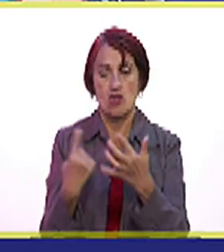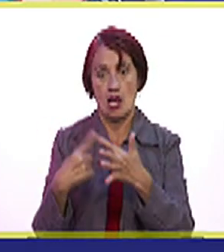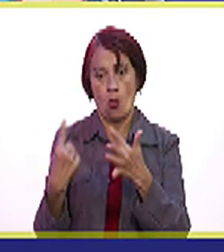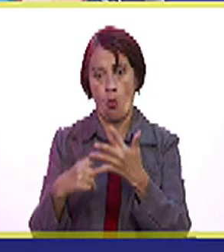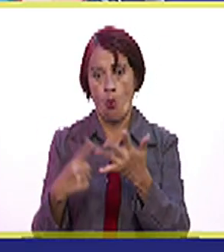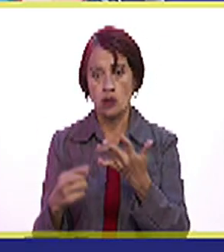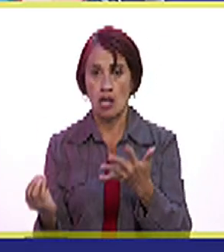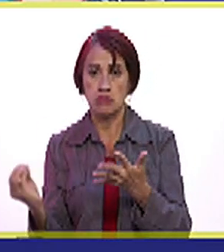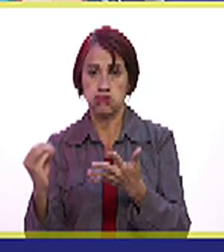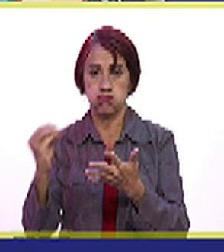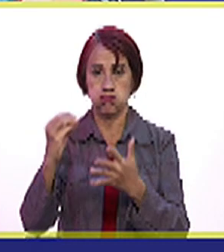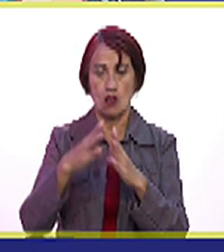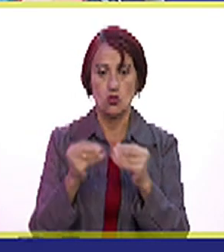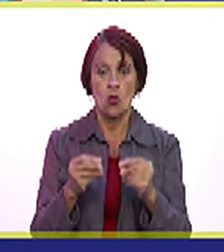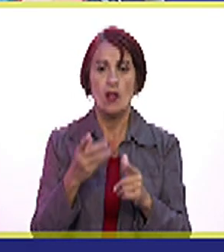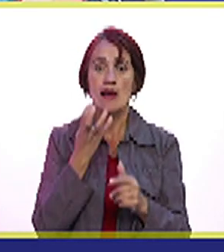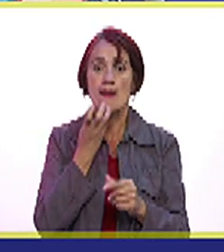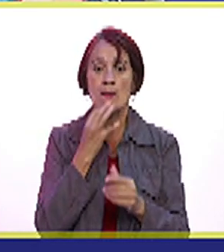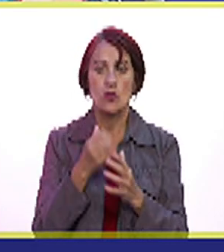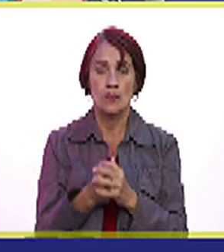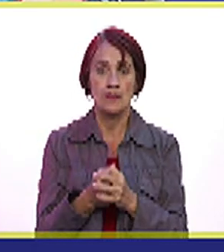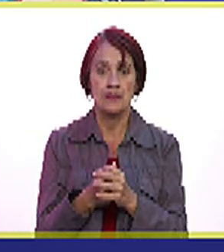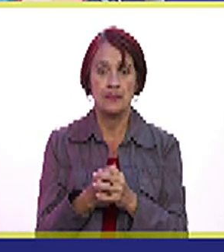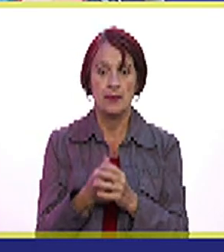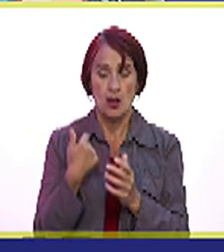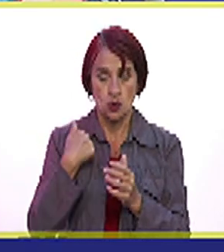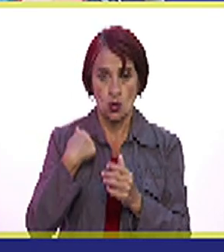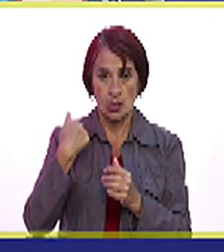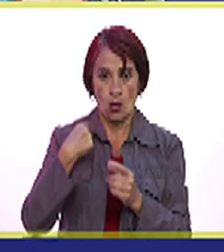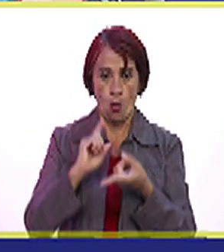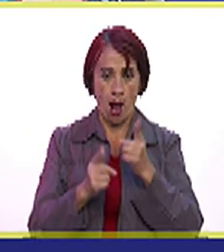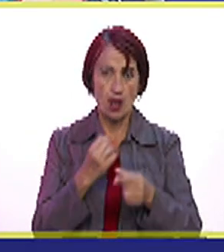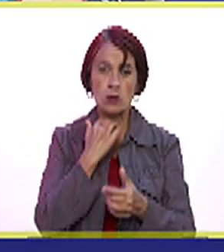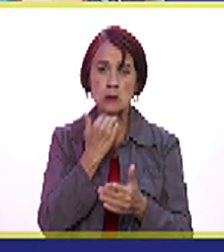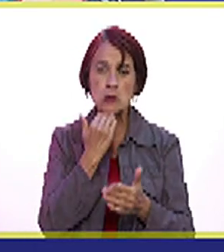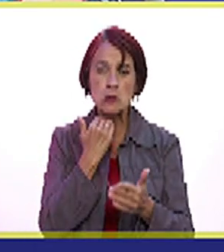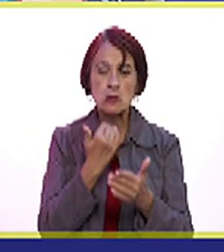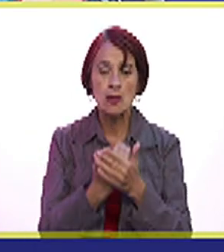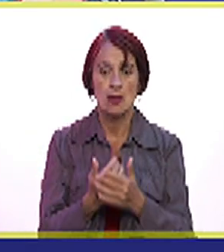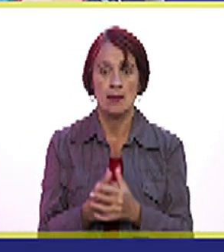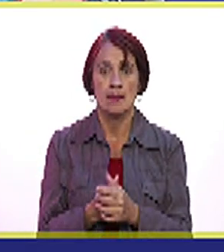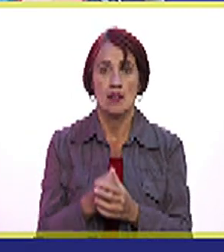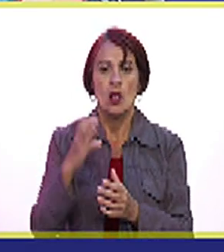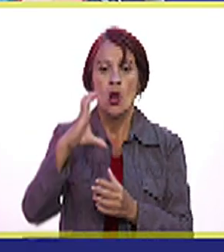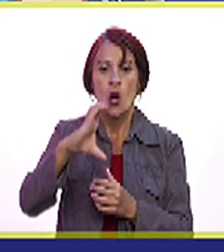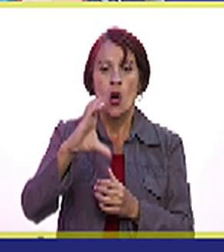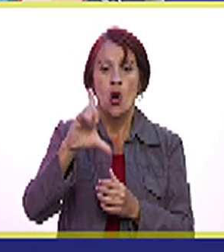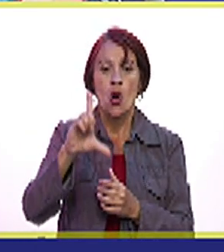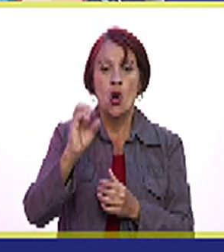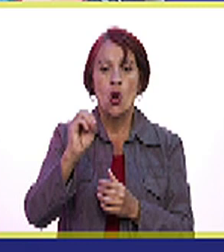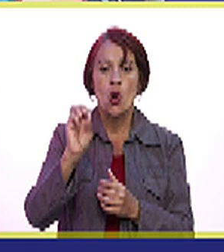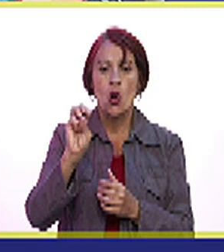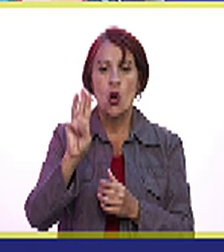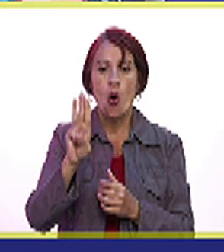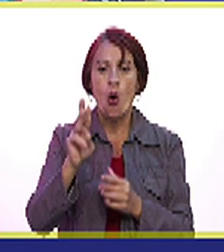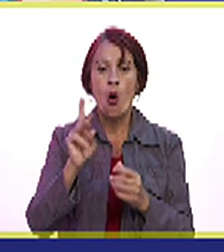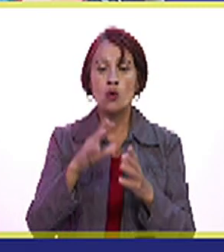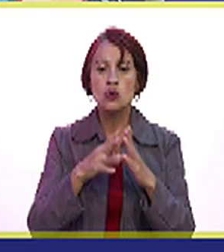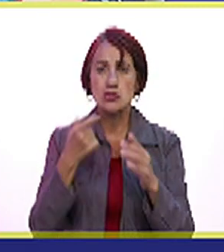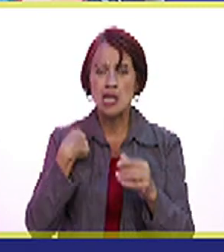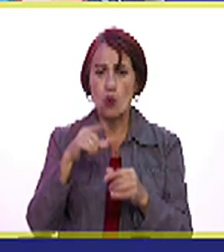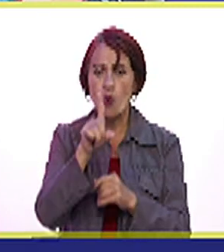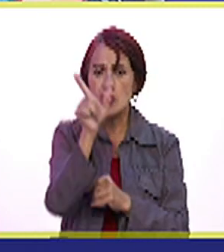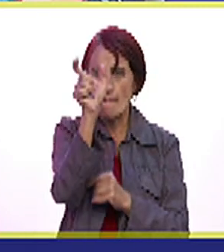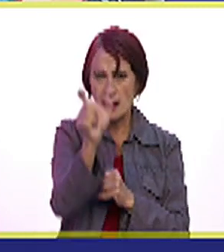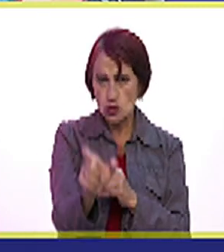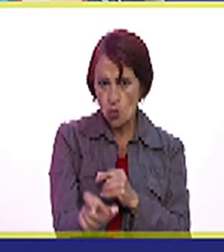and close. Near quiere decir cuando tengo algo cerca y close lo utilizo más cuando yo digo tengo una persona que